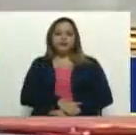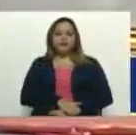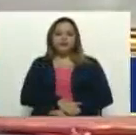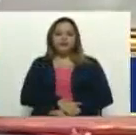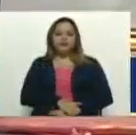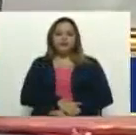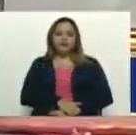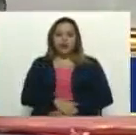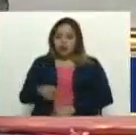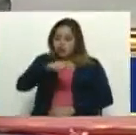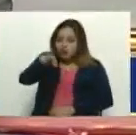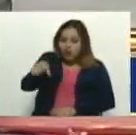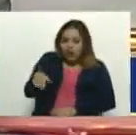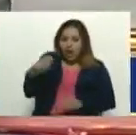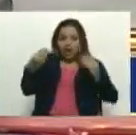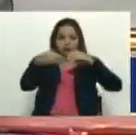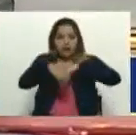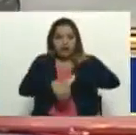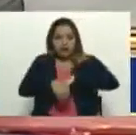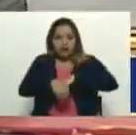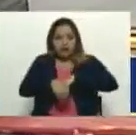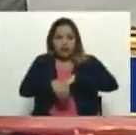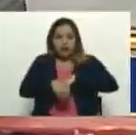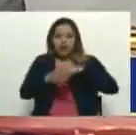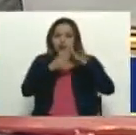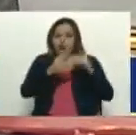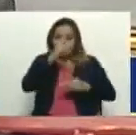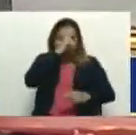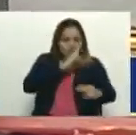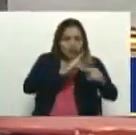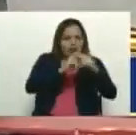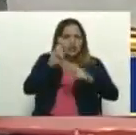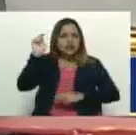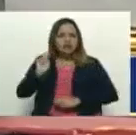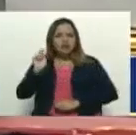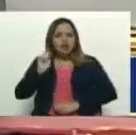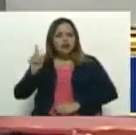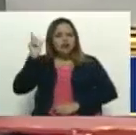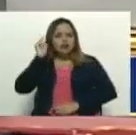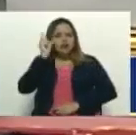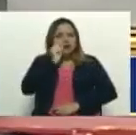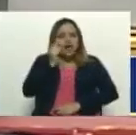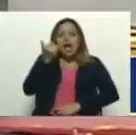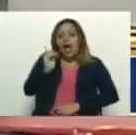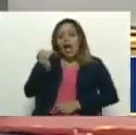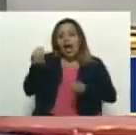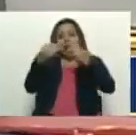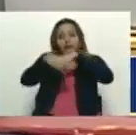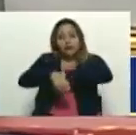En consideración, las honorables diputadas y los honorables diputados que estén de acuerdo con